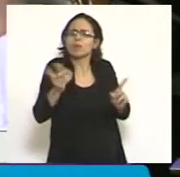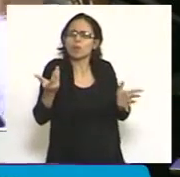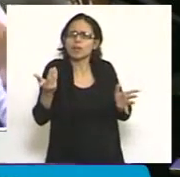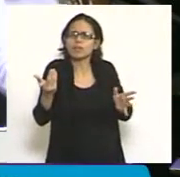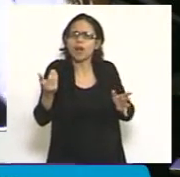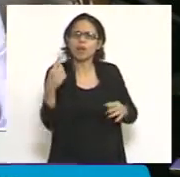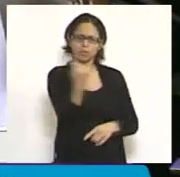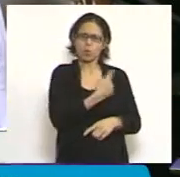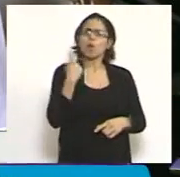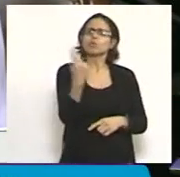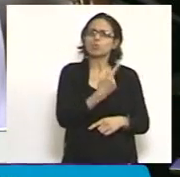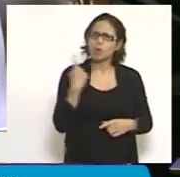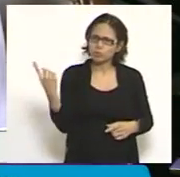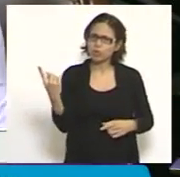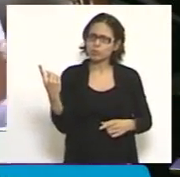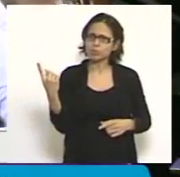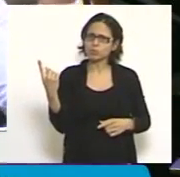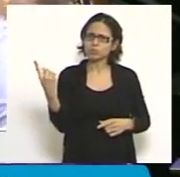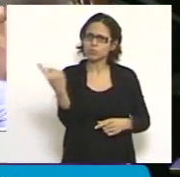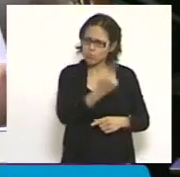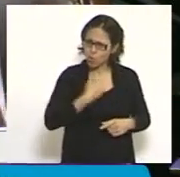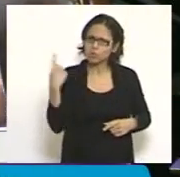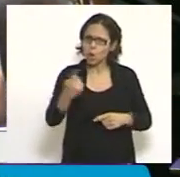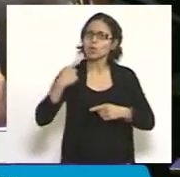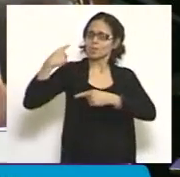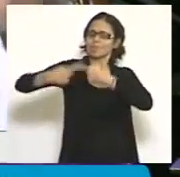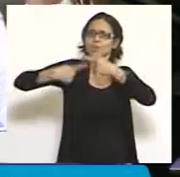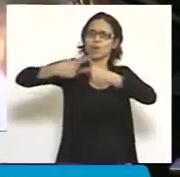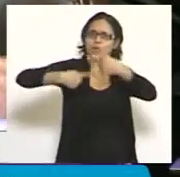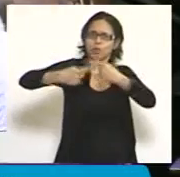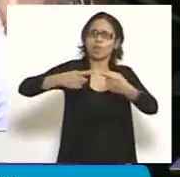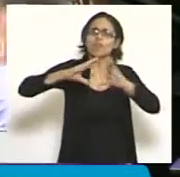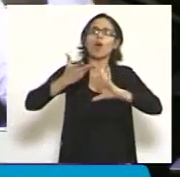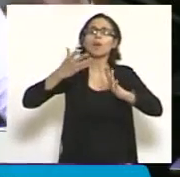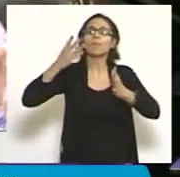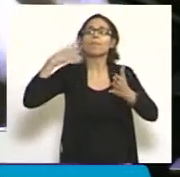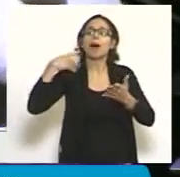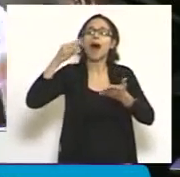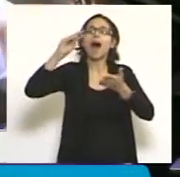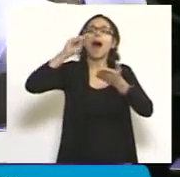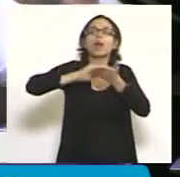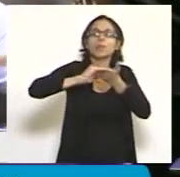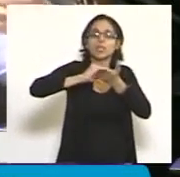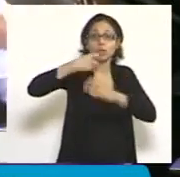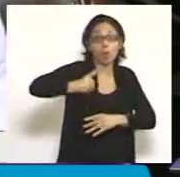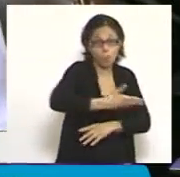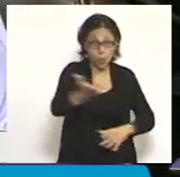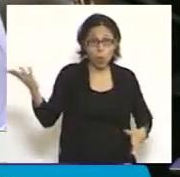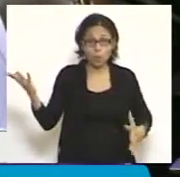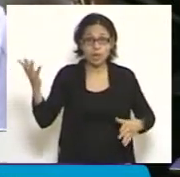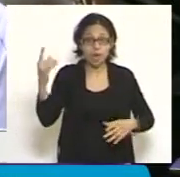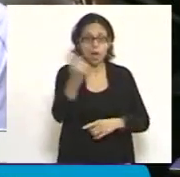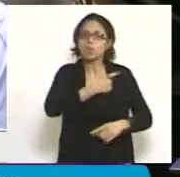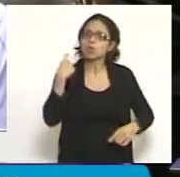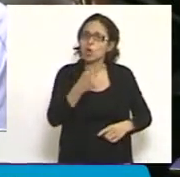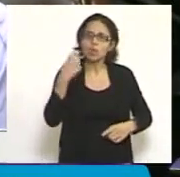que somos nosotros y nuestra perpetuación en la Administración Pública Nacional, que sin duda lograremos, lo